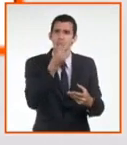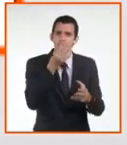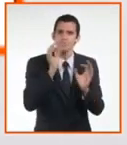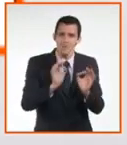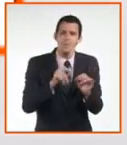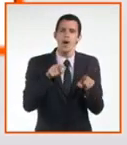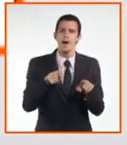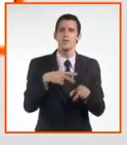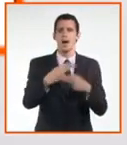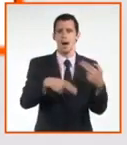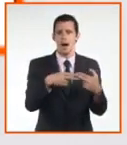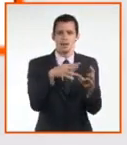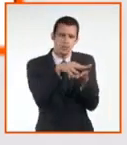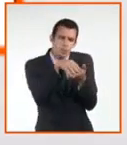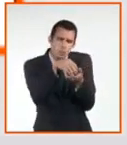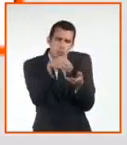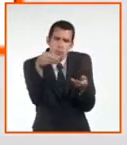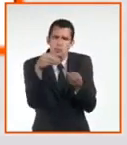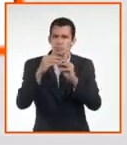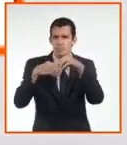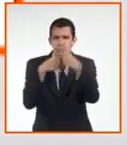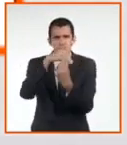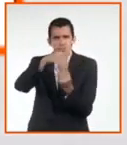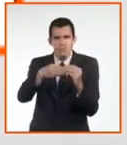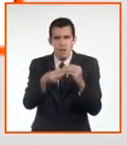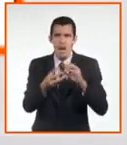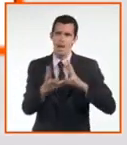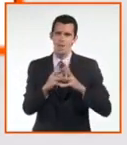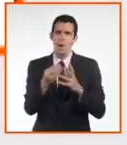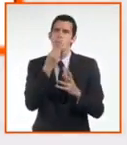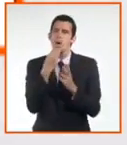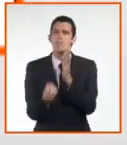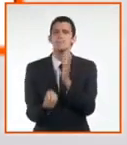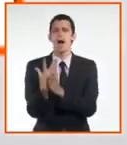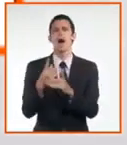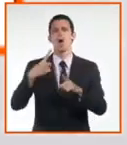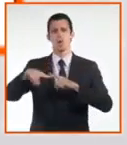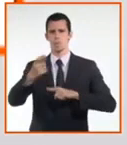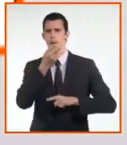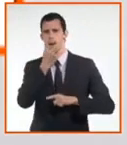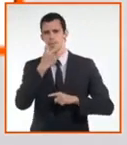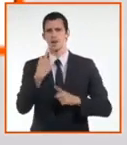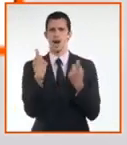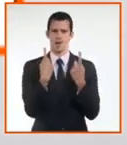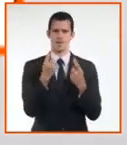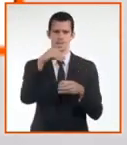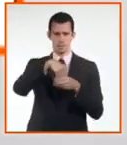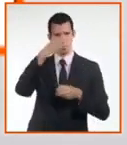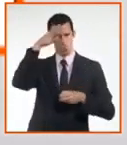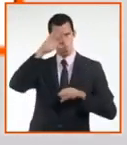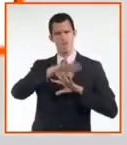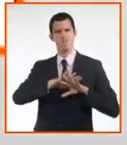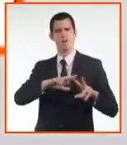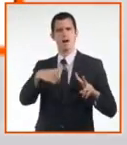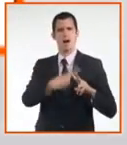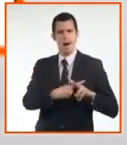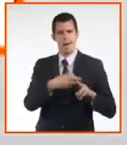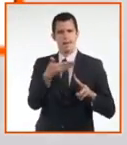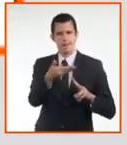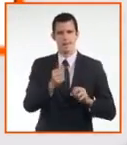y el ligero se sustituyó también con el con energía y minas con la parte de las minas